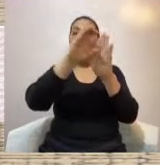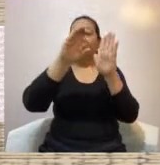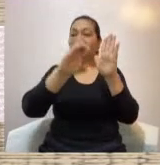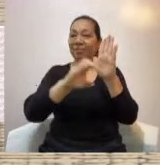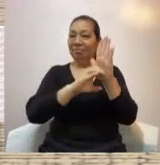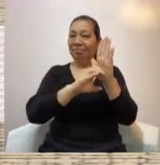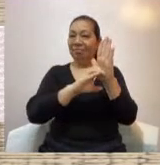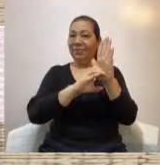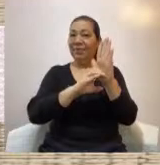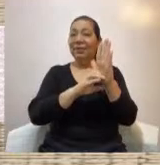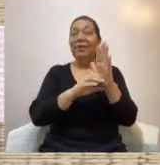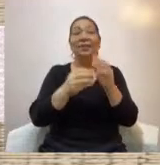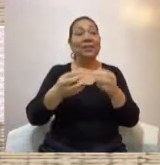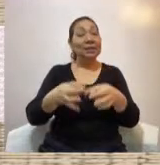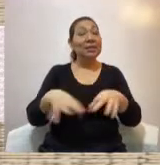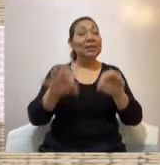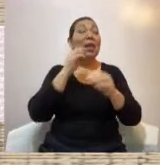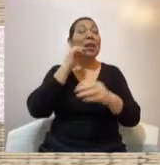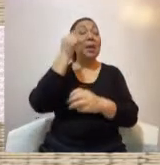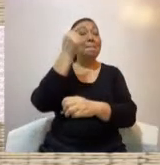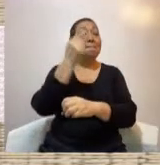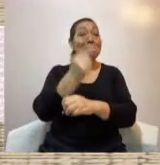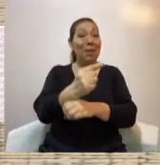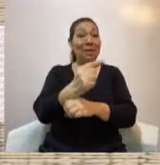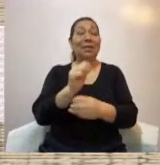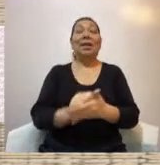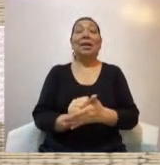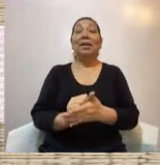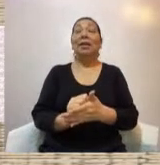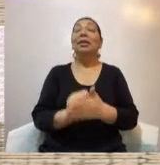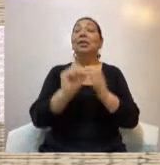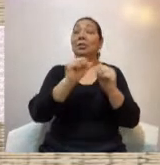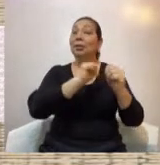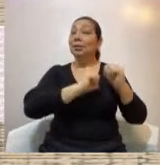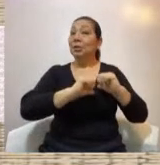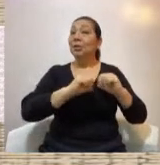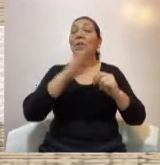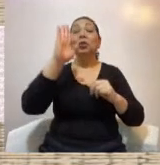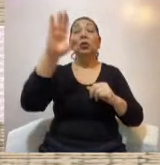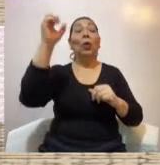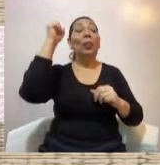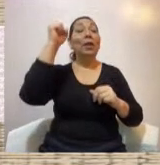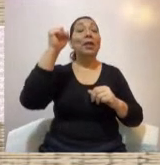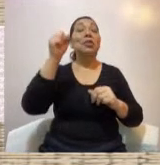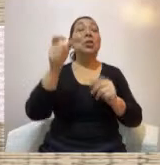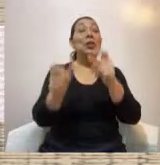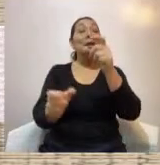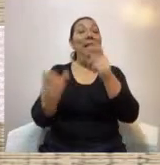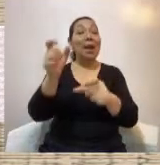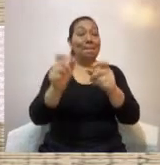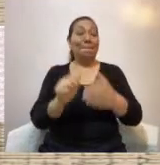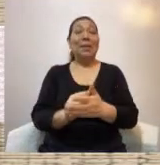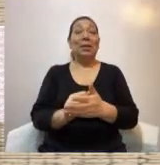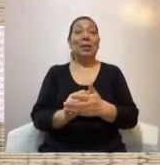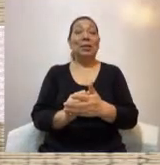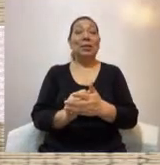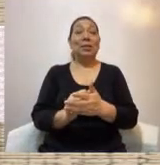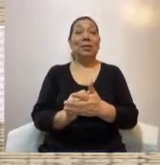Tribunal Constitucional declara fundada la demanda y declara que se afectó el derecho de la